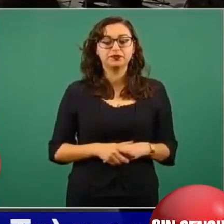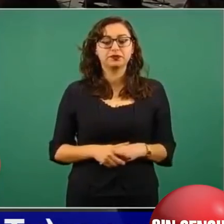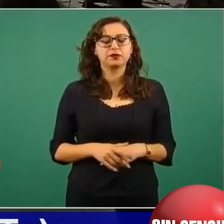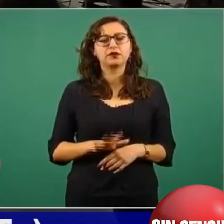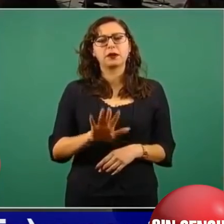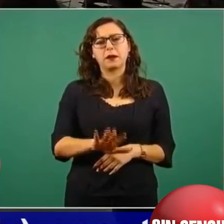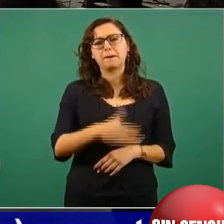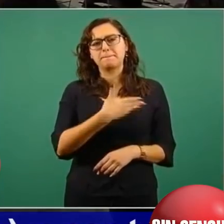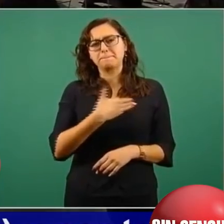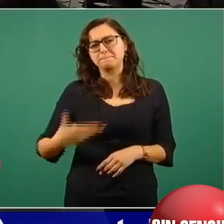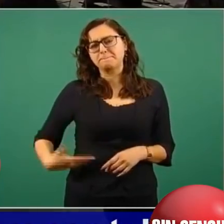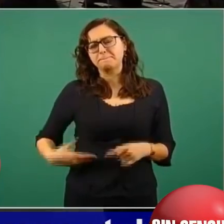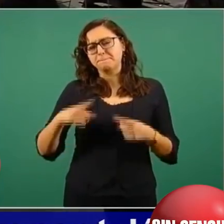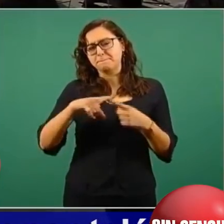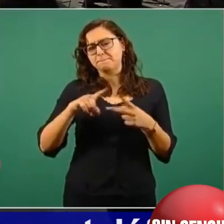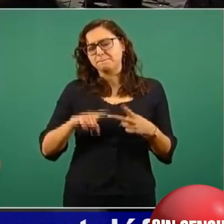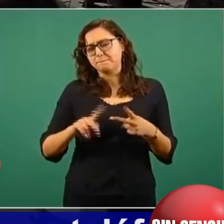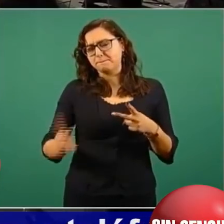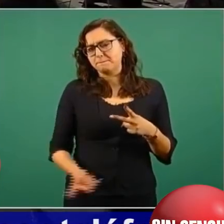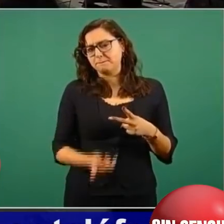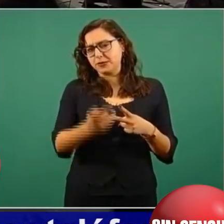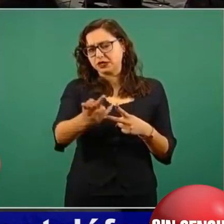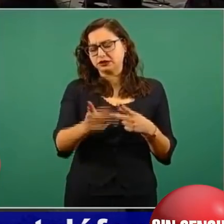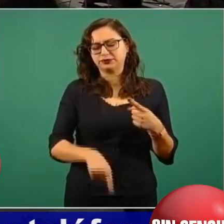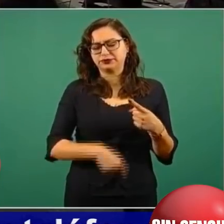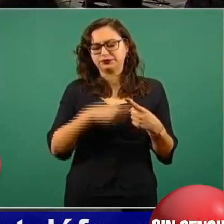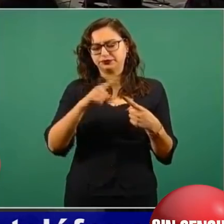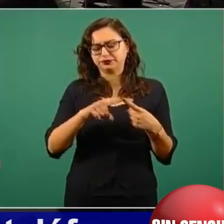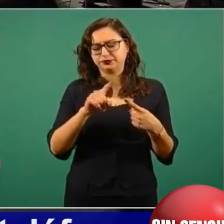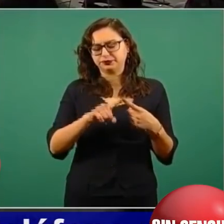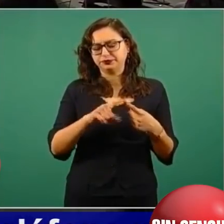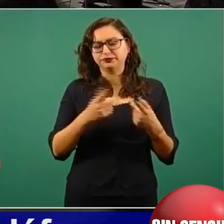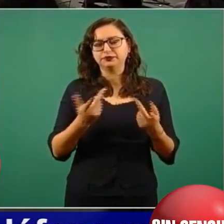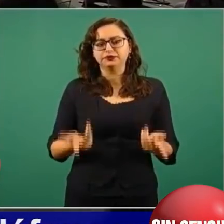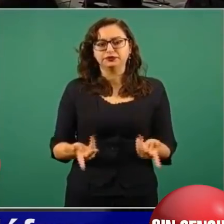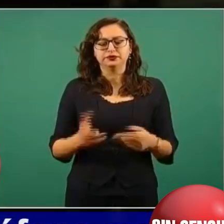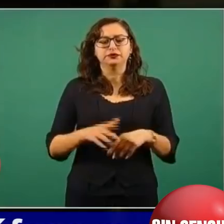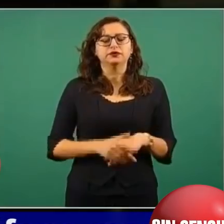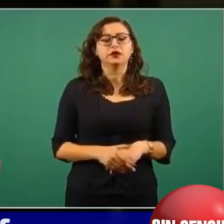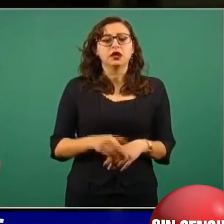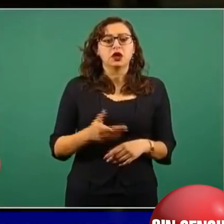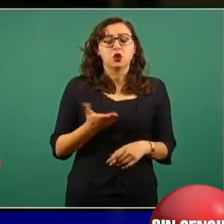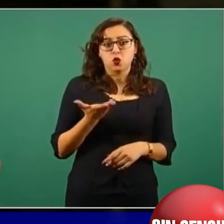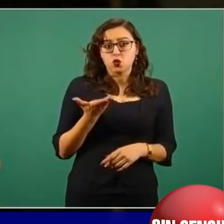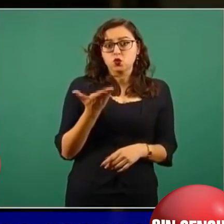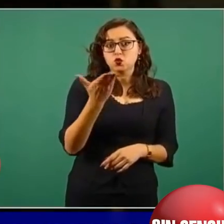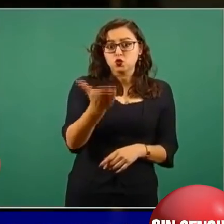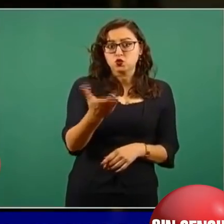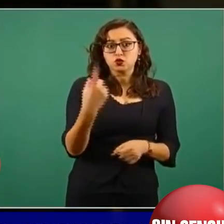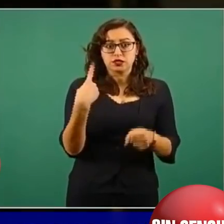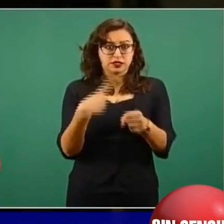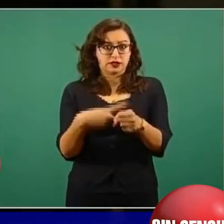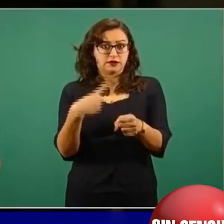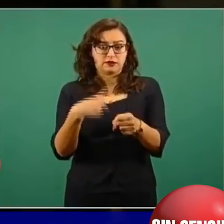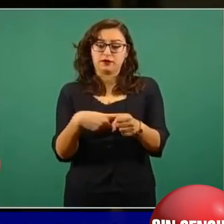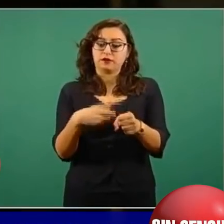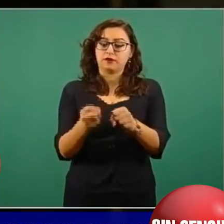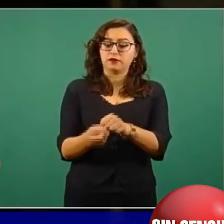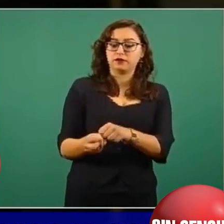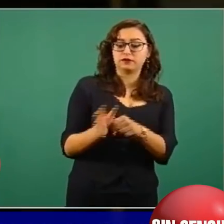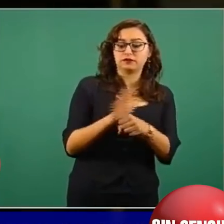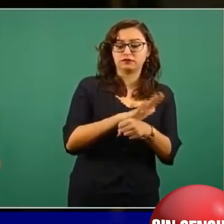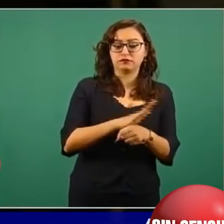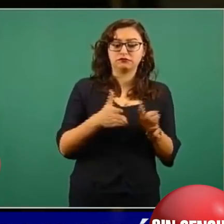La segunda, durante este confinamiento que tuvo derivado del COVID-19, y la verdad es que